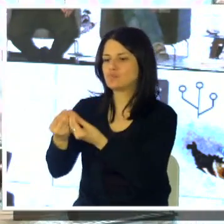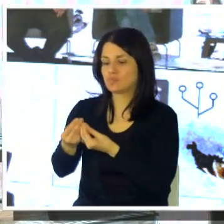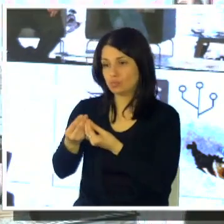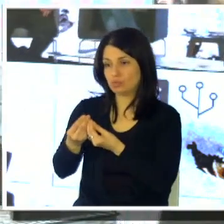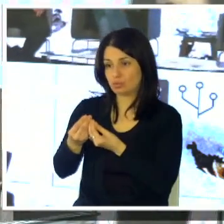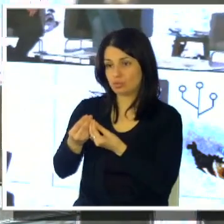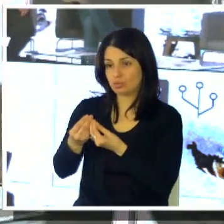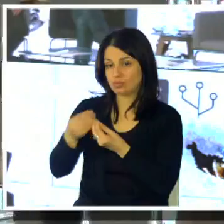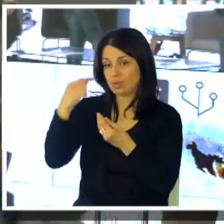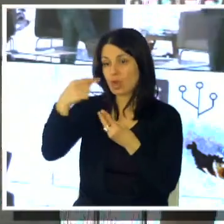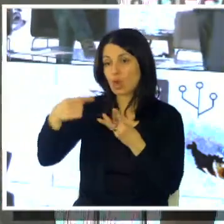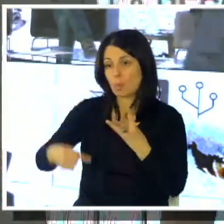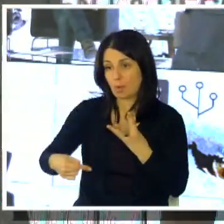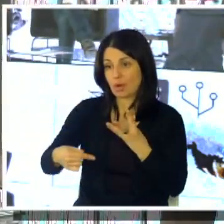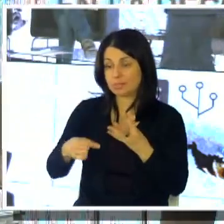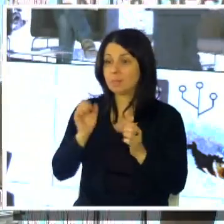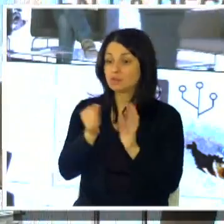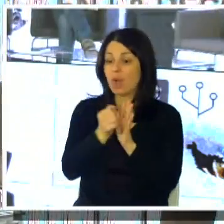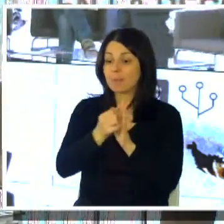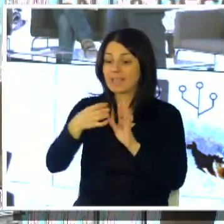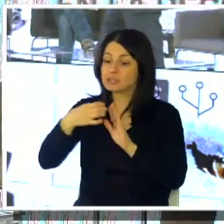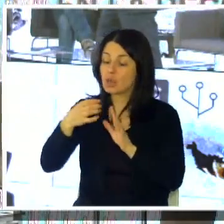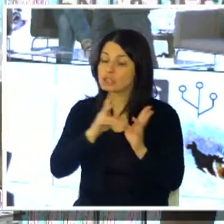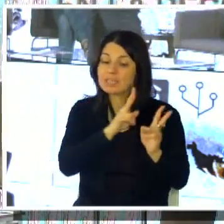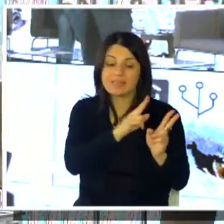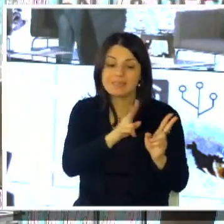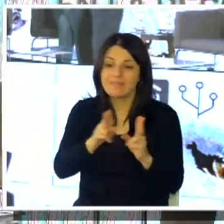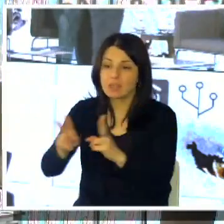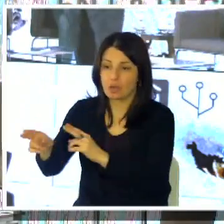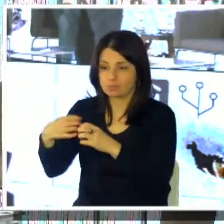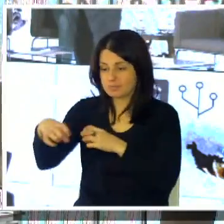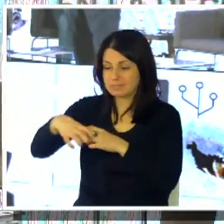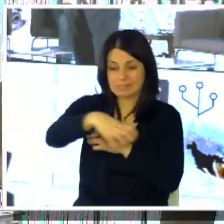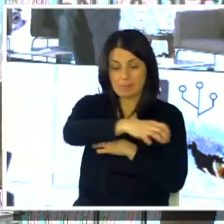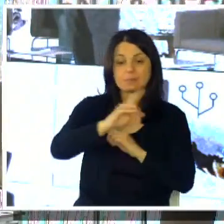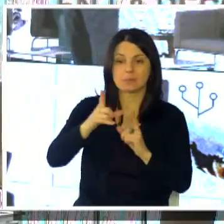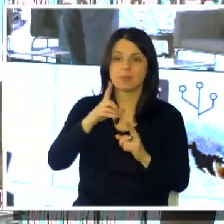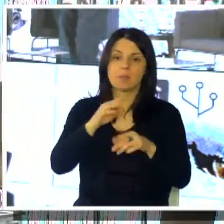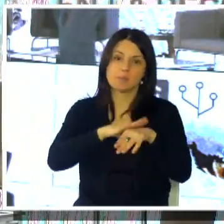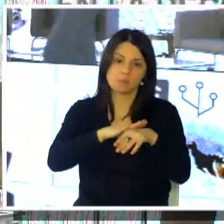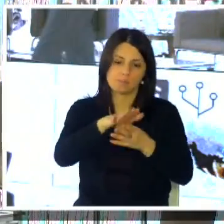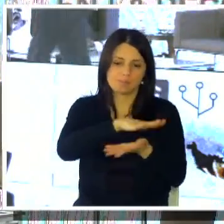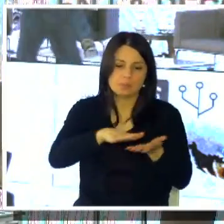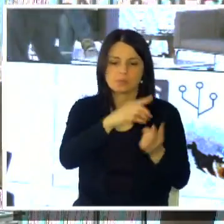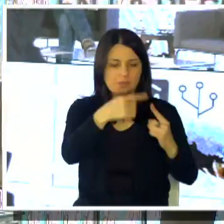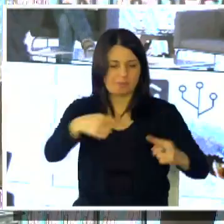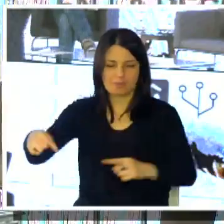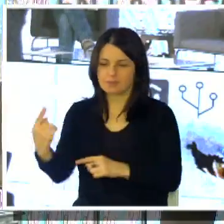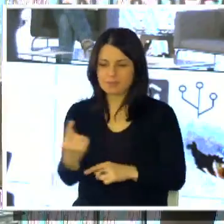dividir la aplicación en varios componentes. Y a la misma vez vamos a tener muchas instancias de estos componentes, muchas instancias de estos